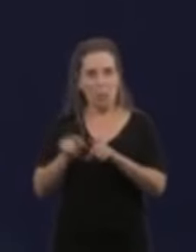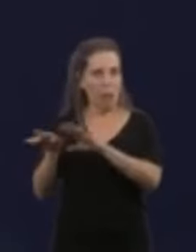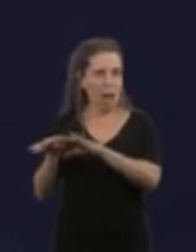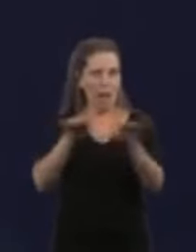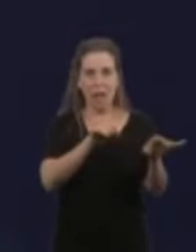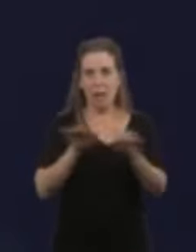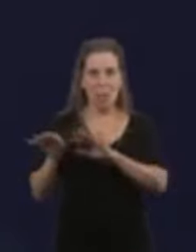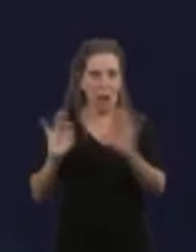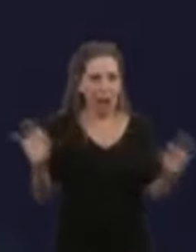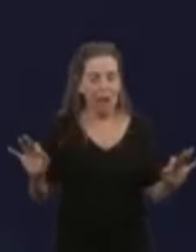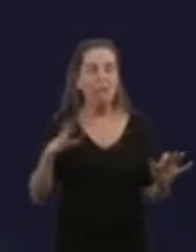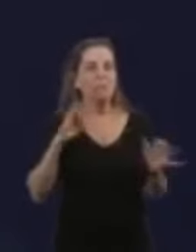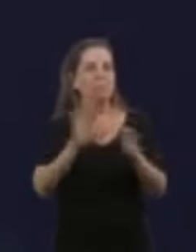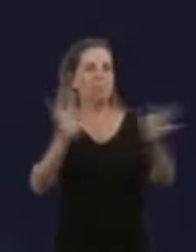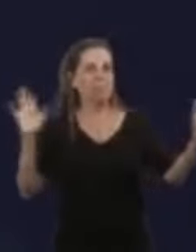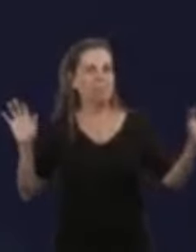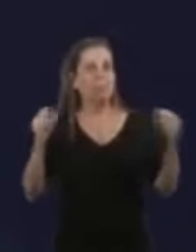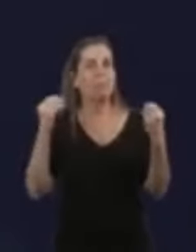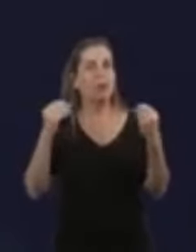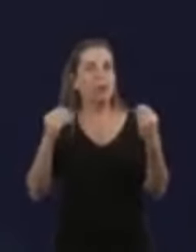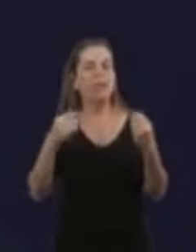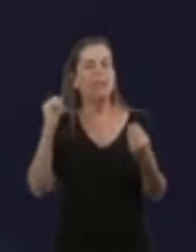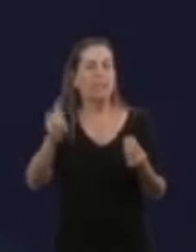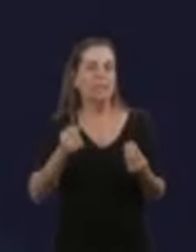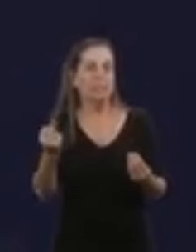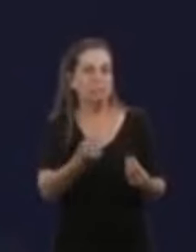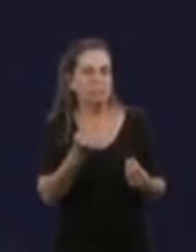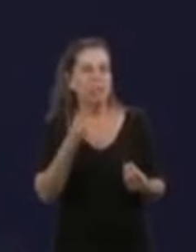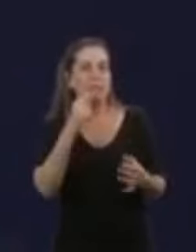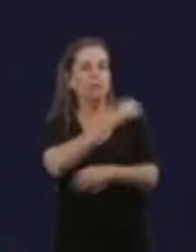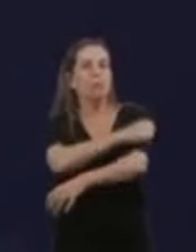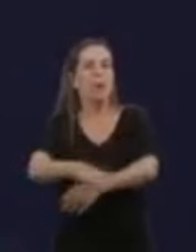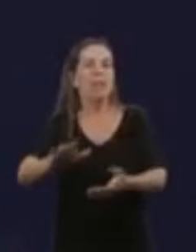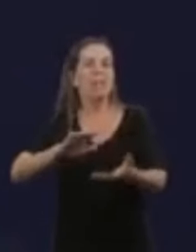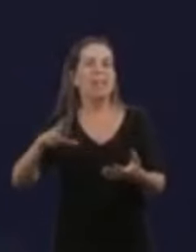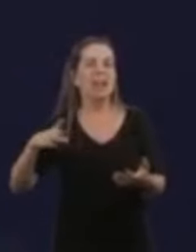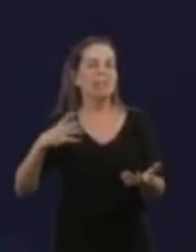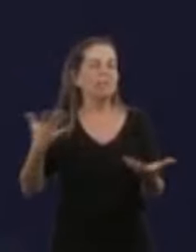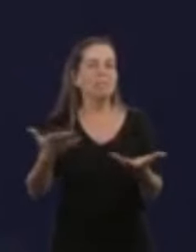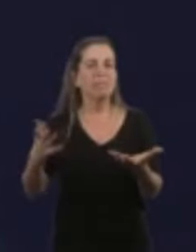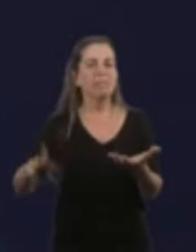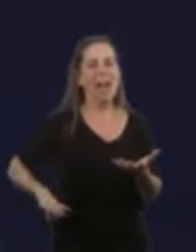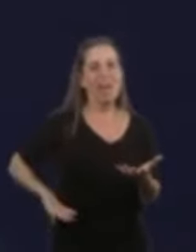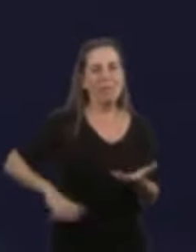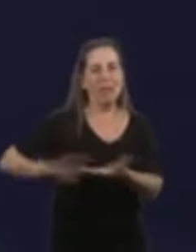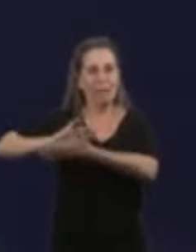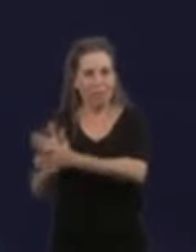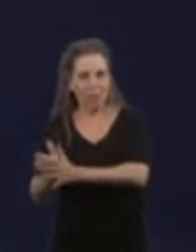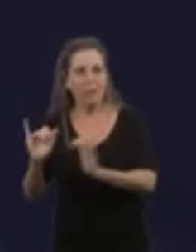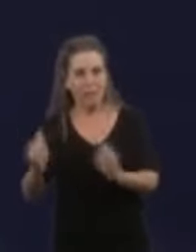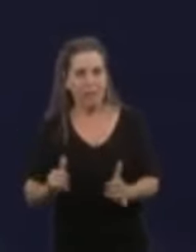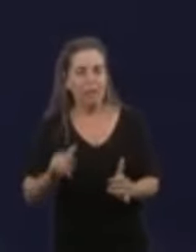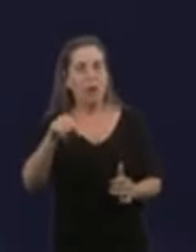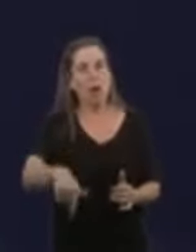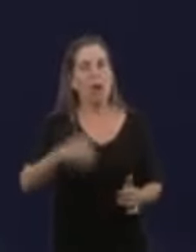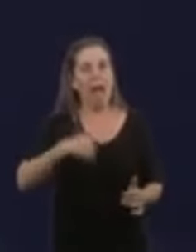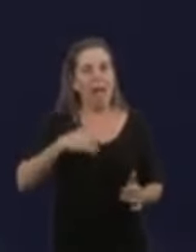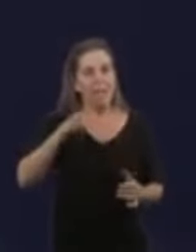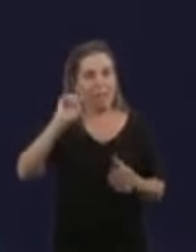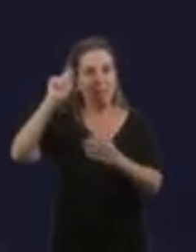proponerse erradicar la pobreza y el hambre en el mundo hoy por ejemplo en nuestro país que suscribió a dicho